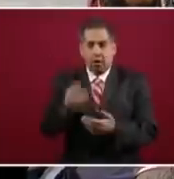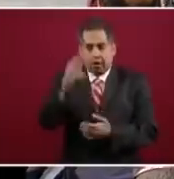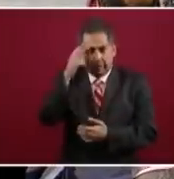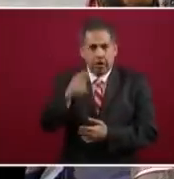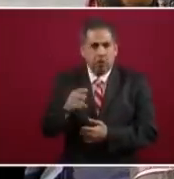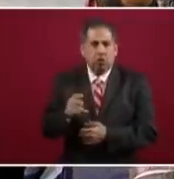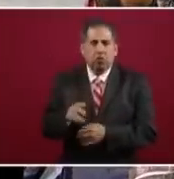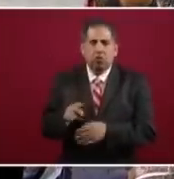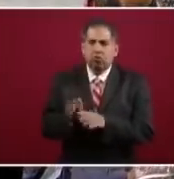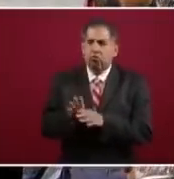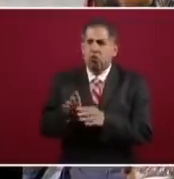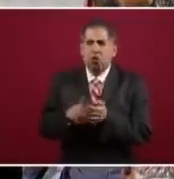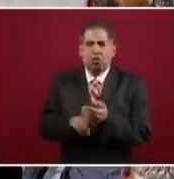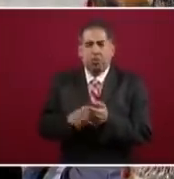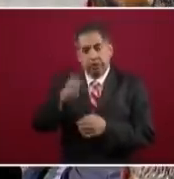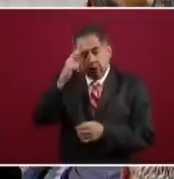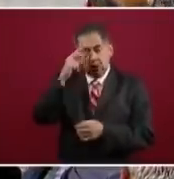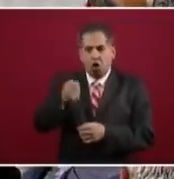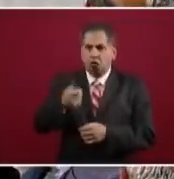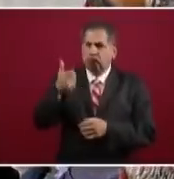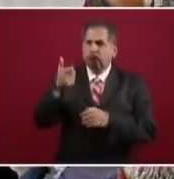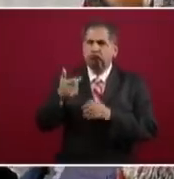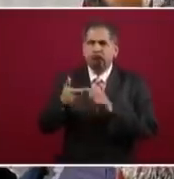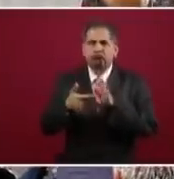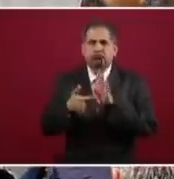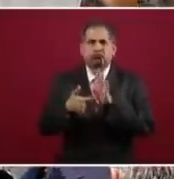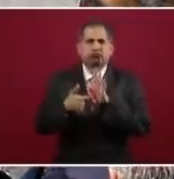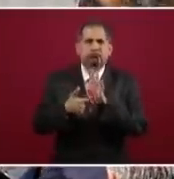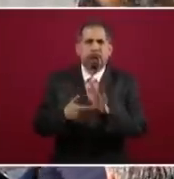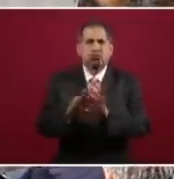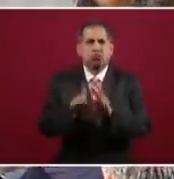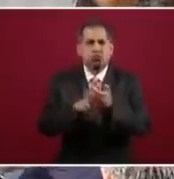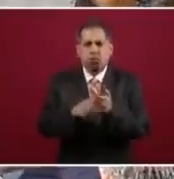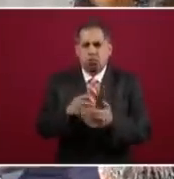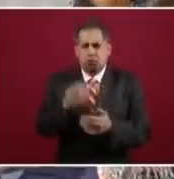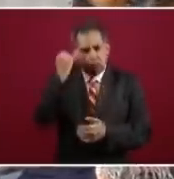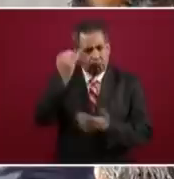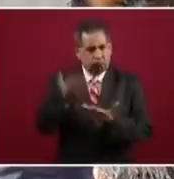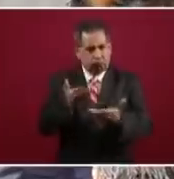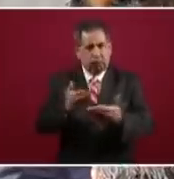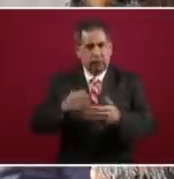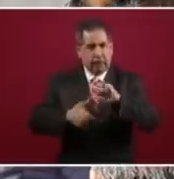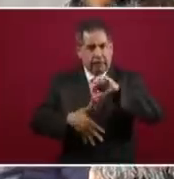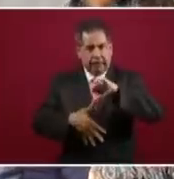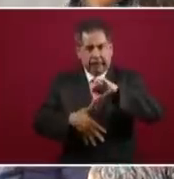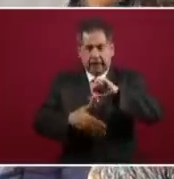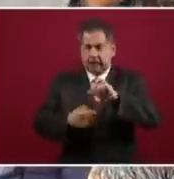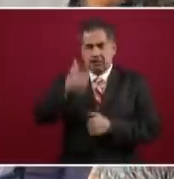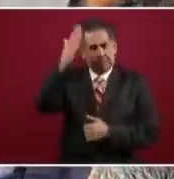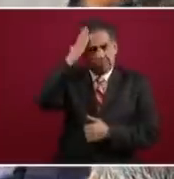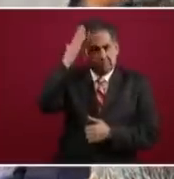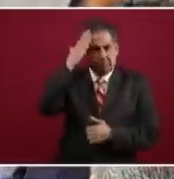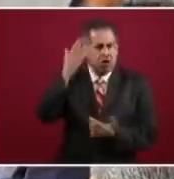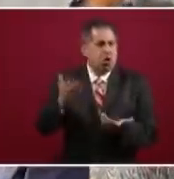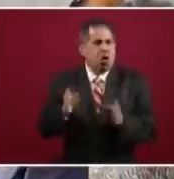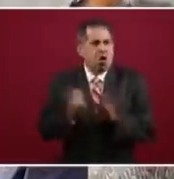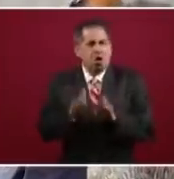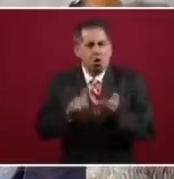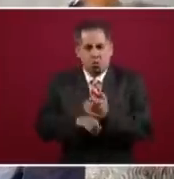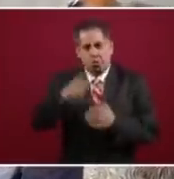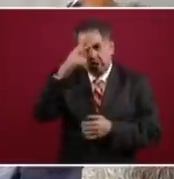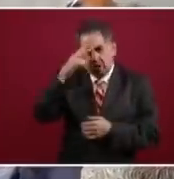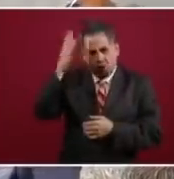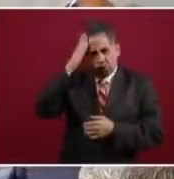liderazgo en el terreno diplomático y democrático en américa latina' cómo cuidar ese liderazgo